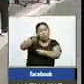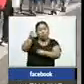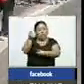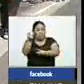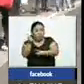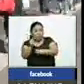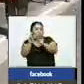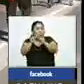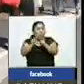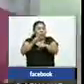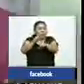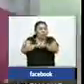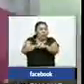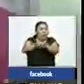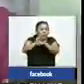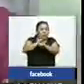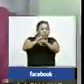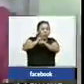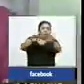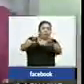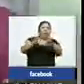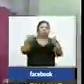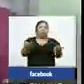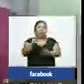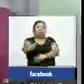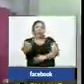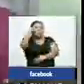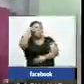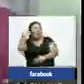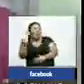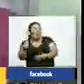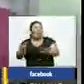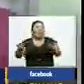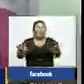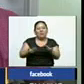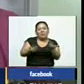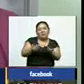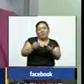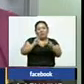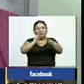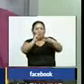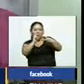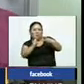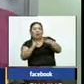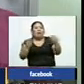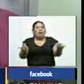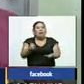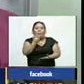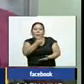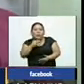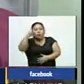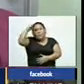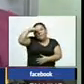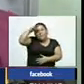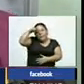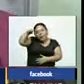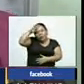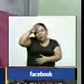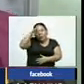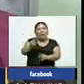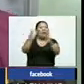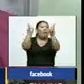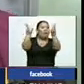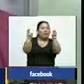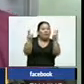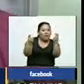ser una bomba de tiempo. Todas esas políticas que se están respondiendo, qué fue lo que sucedió en México en relación